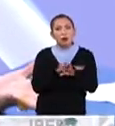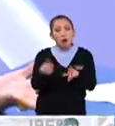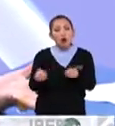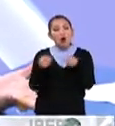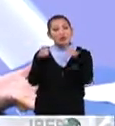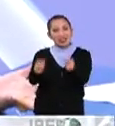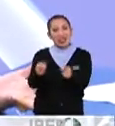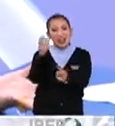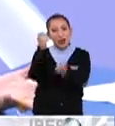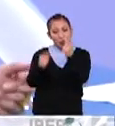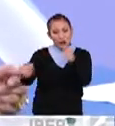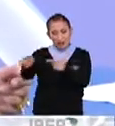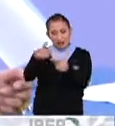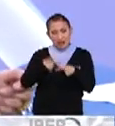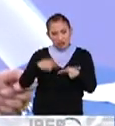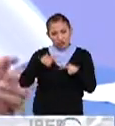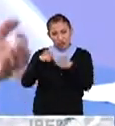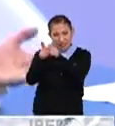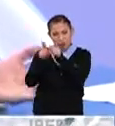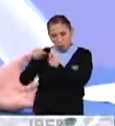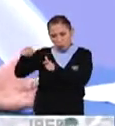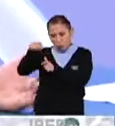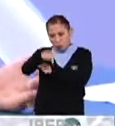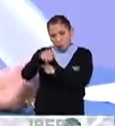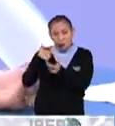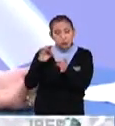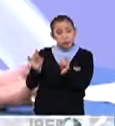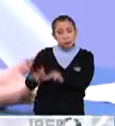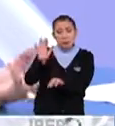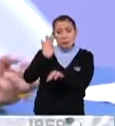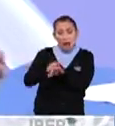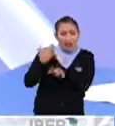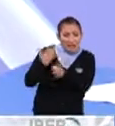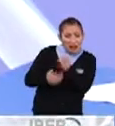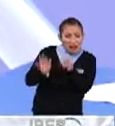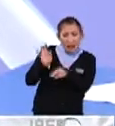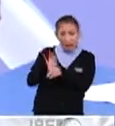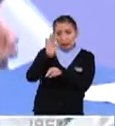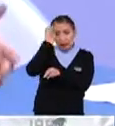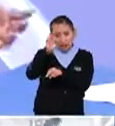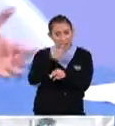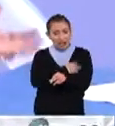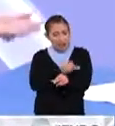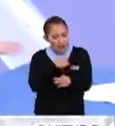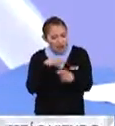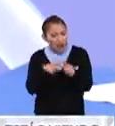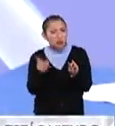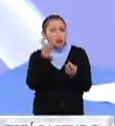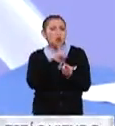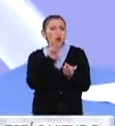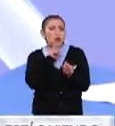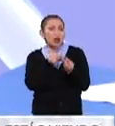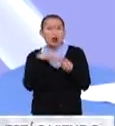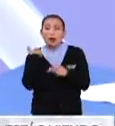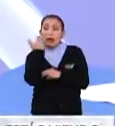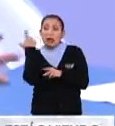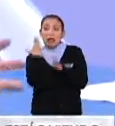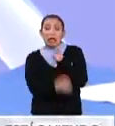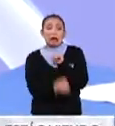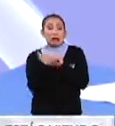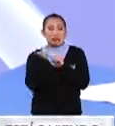brindar a algunos de estos migrantes de la caravana, aquellos en casos de mayor vulnerabilidad, señoras con hijos, etcétera, que vienen huyendo de